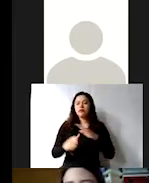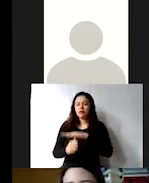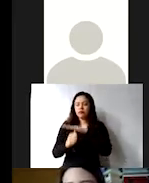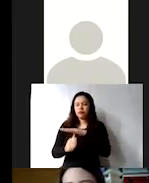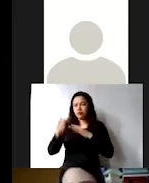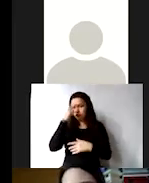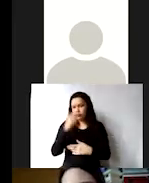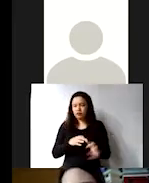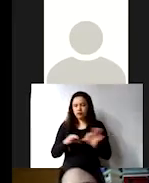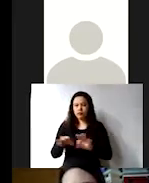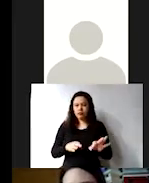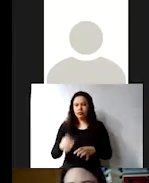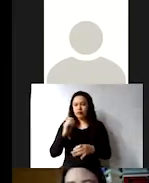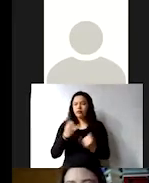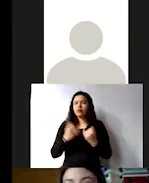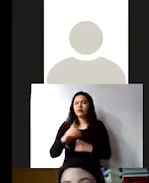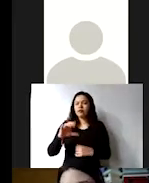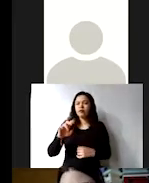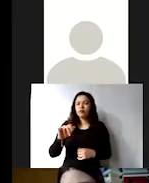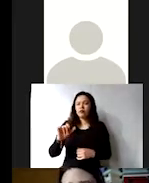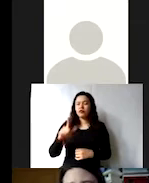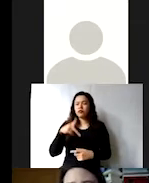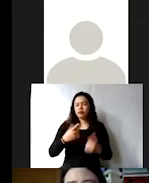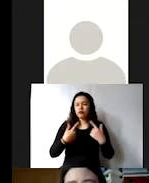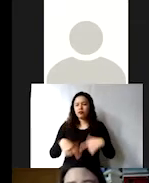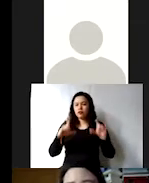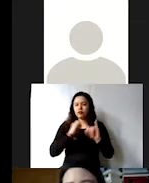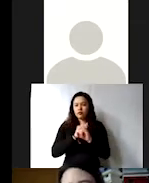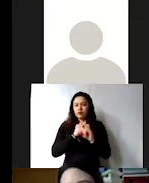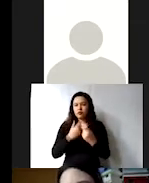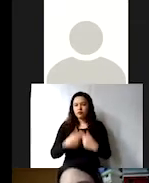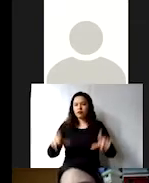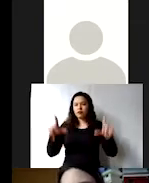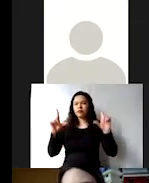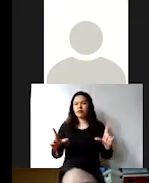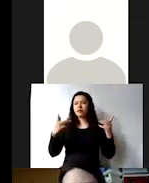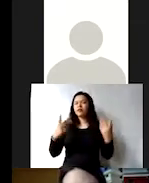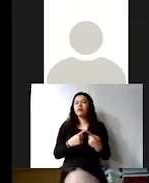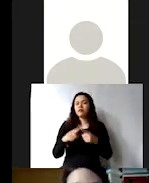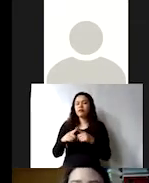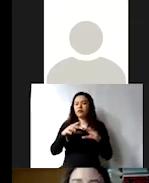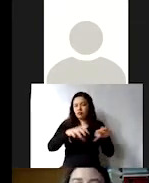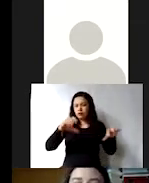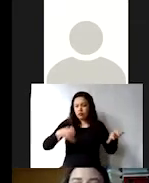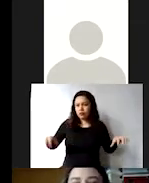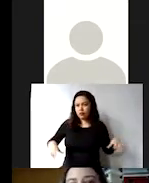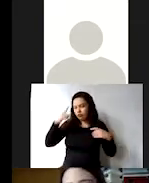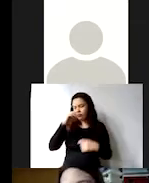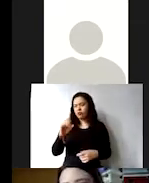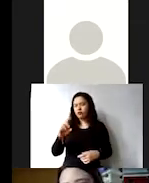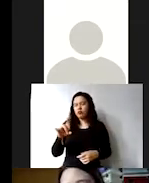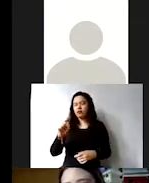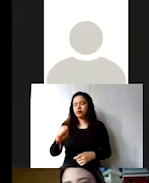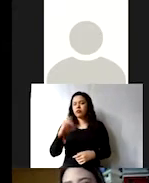su propia plataforma para saber cómo involucrar a diversos sectores en el tema de revisión de los ODS. En